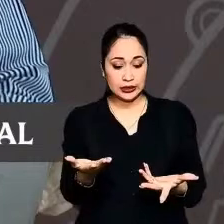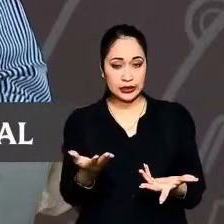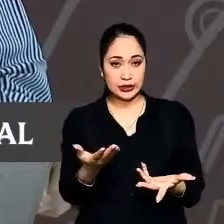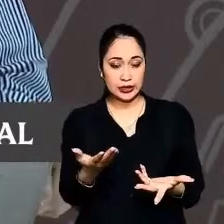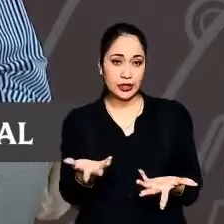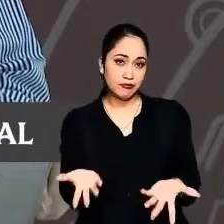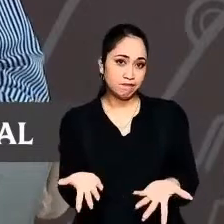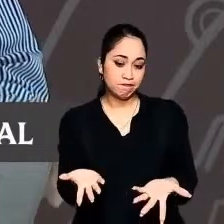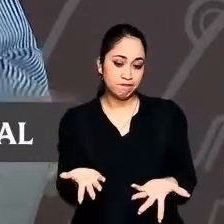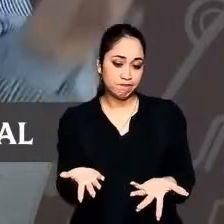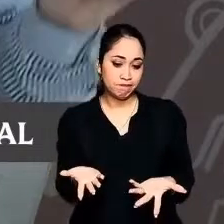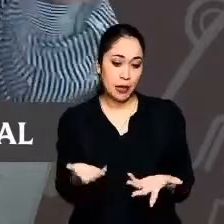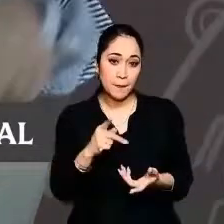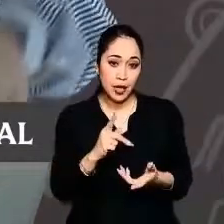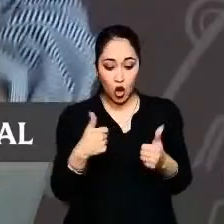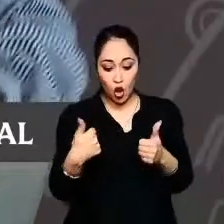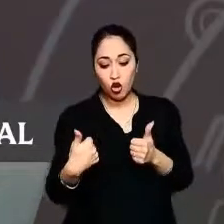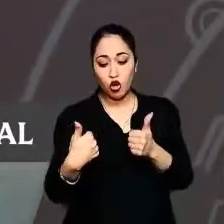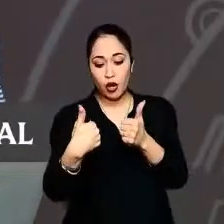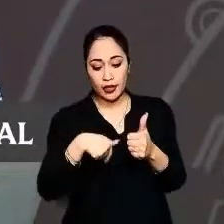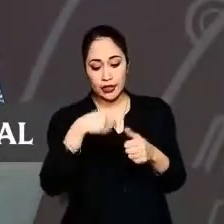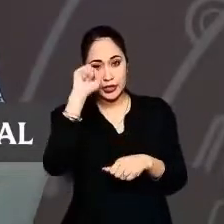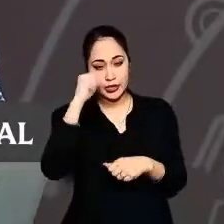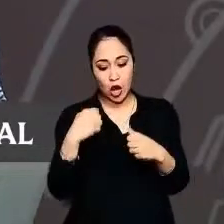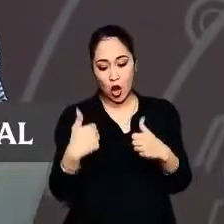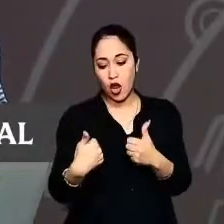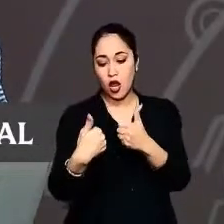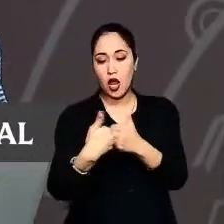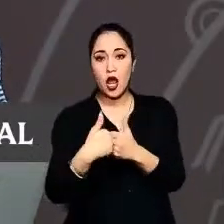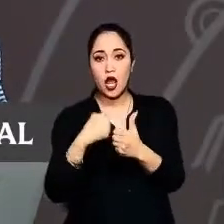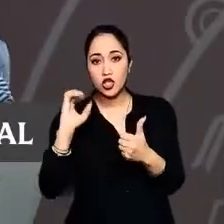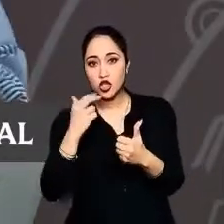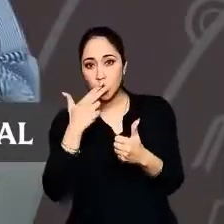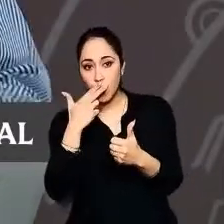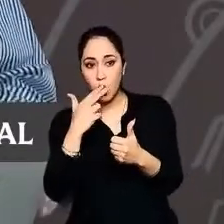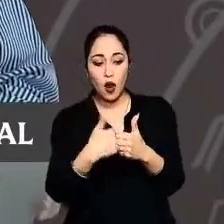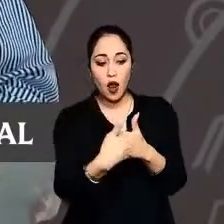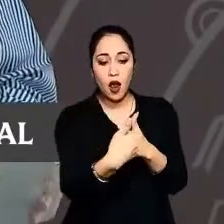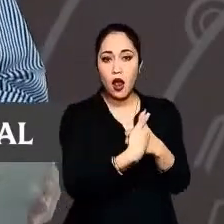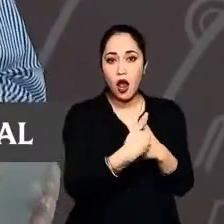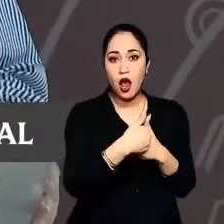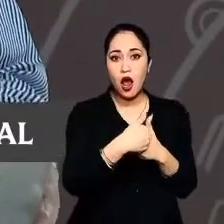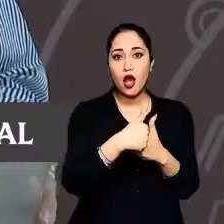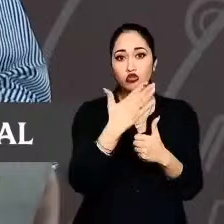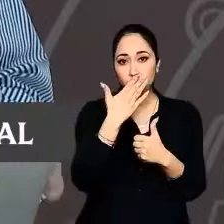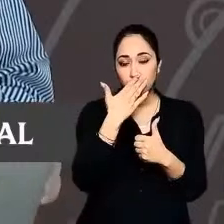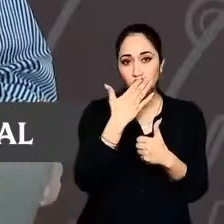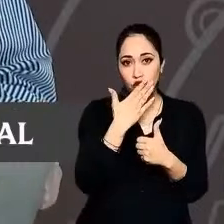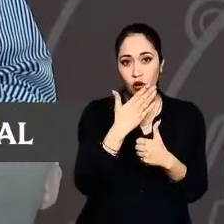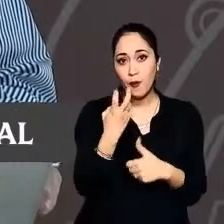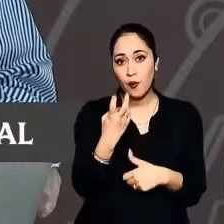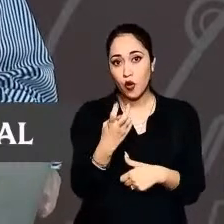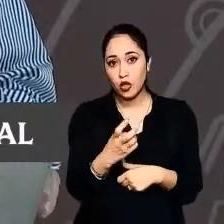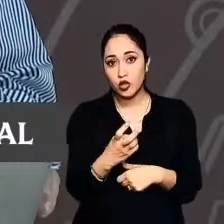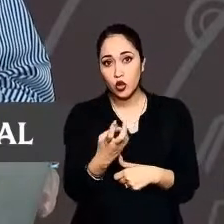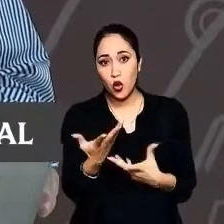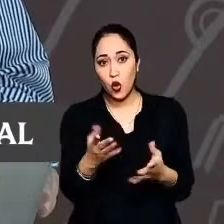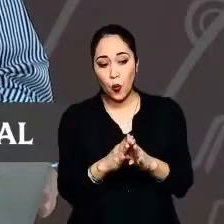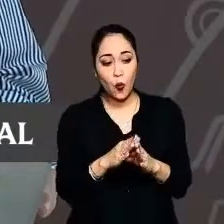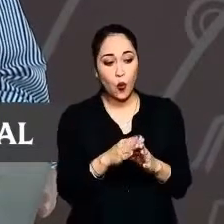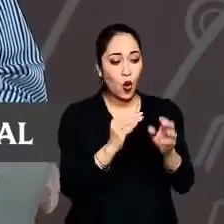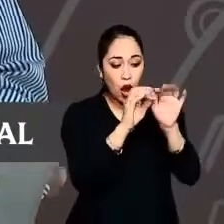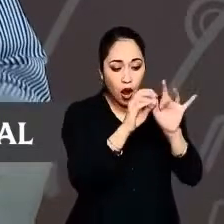vecindad con Chihuahua. Entonces Sonora y Chihuahua nos propusimos de que, digo, Sonora y Sinaloa, buscar un convenio